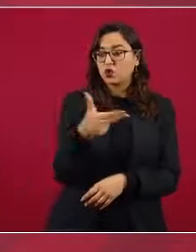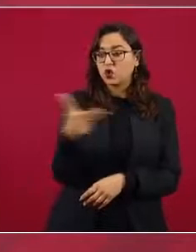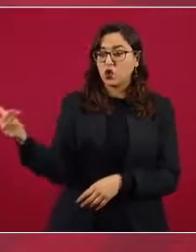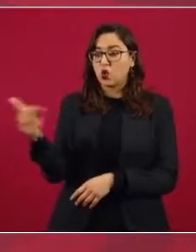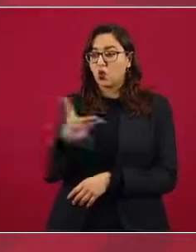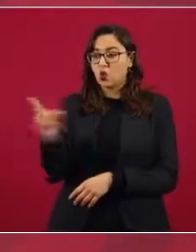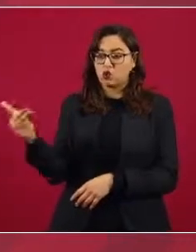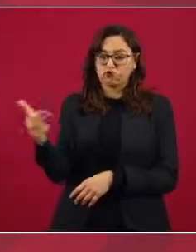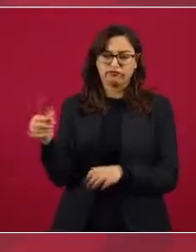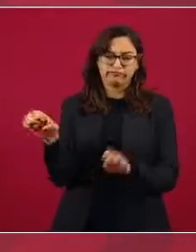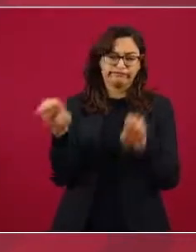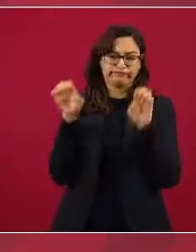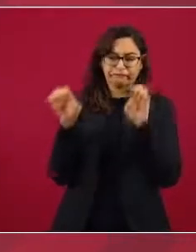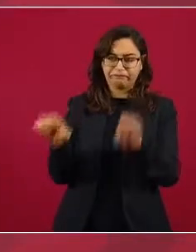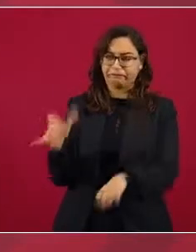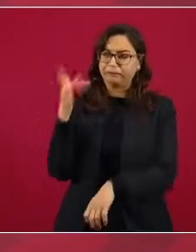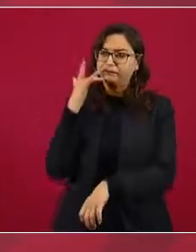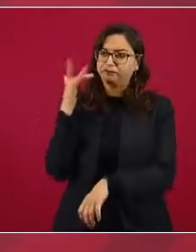5 estrellas,